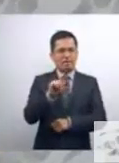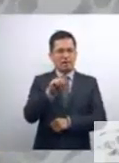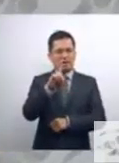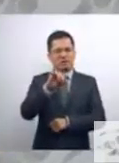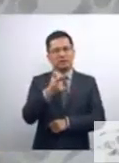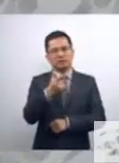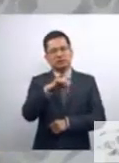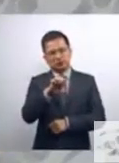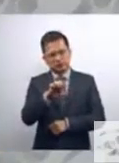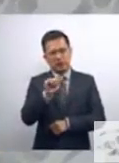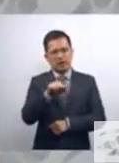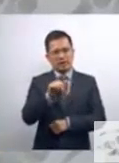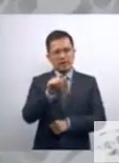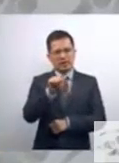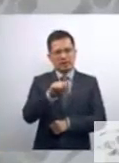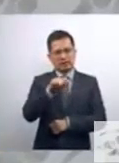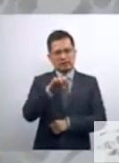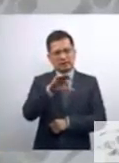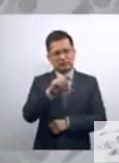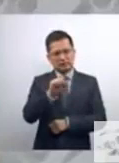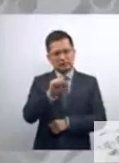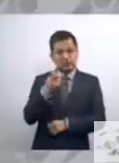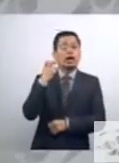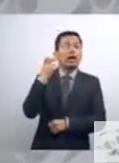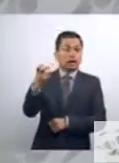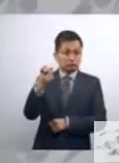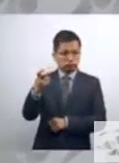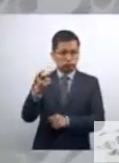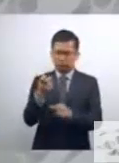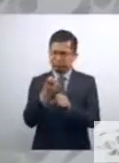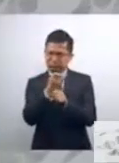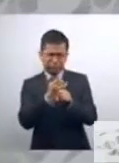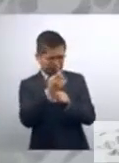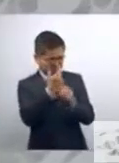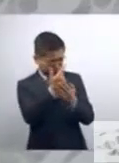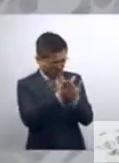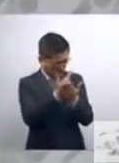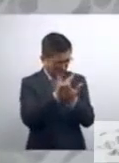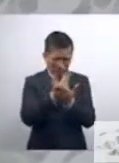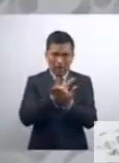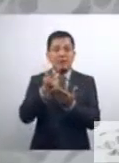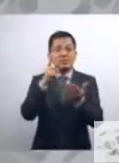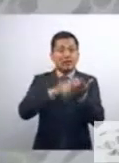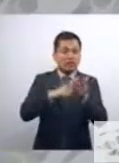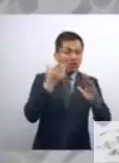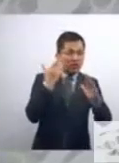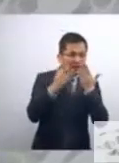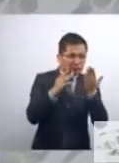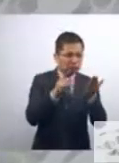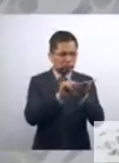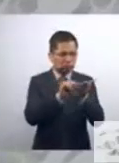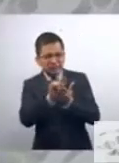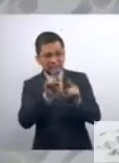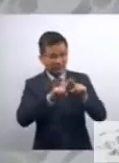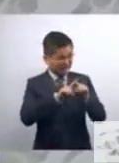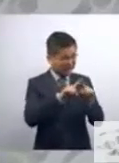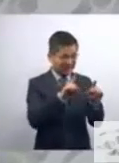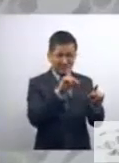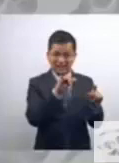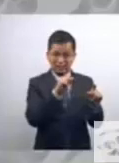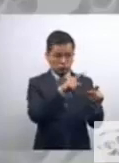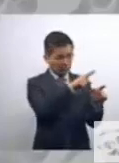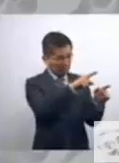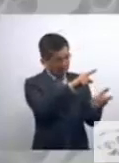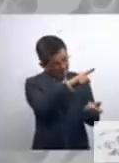Analytica. Tomó datos de perfiles de redes sociales y luego los vendió con fines políticos. Se